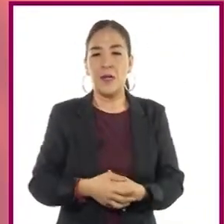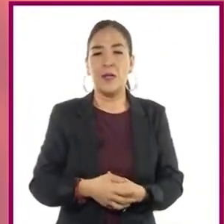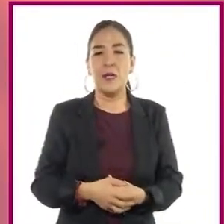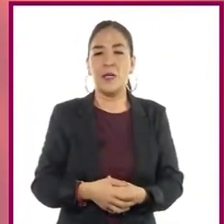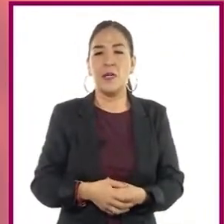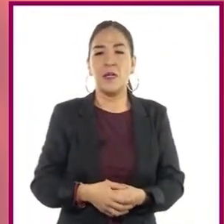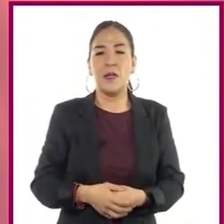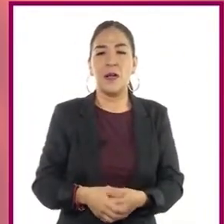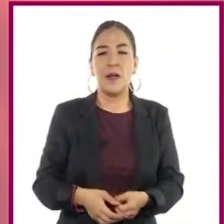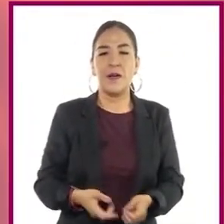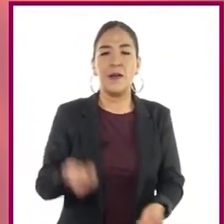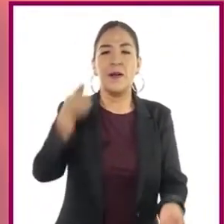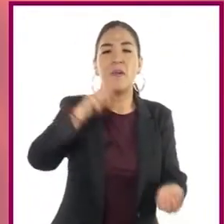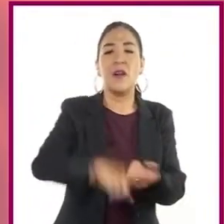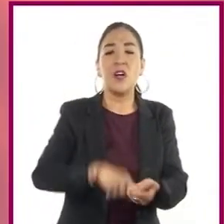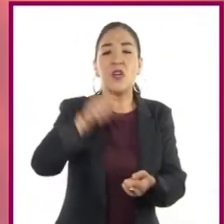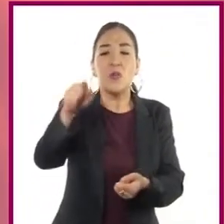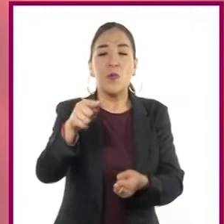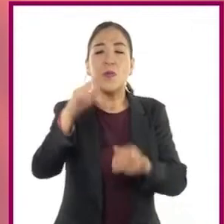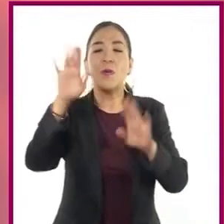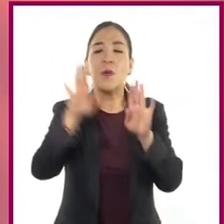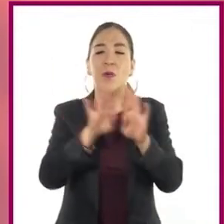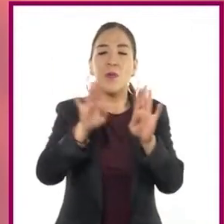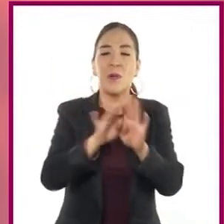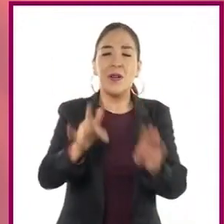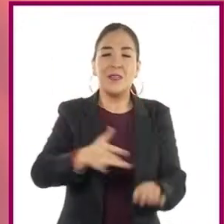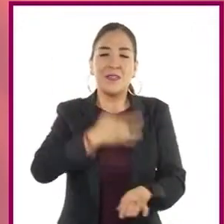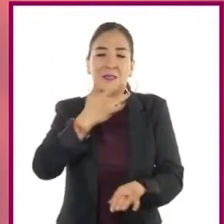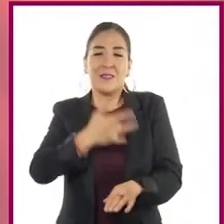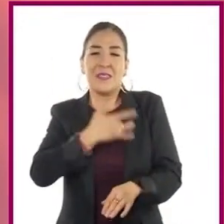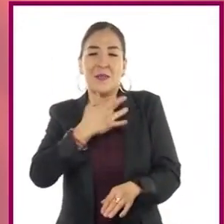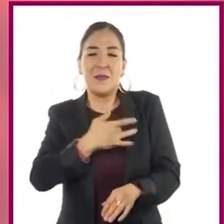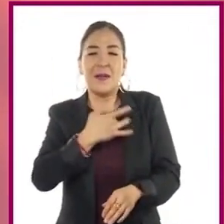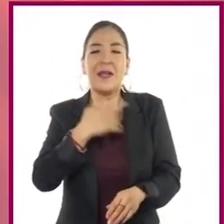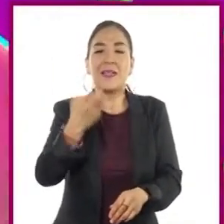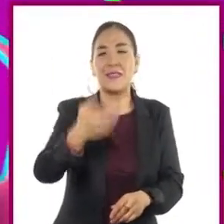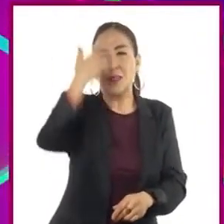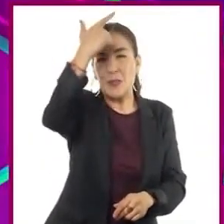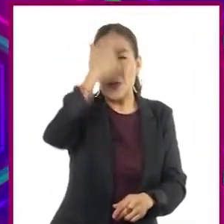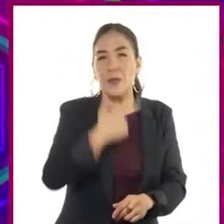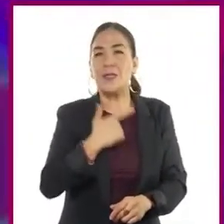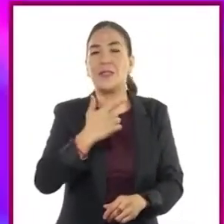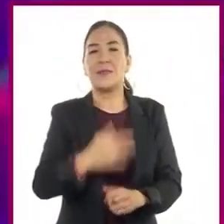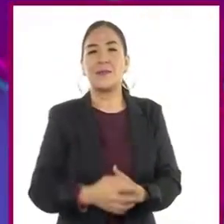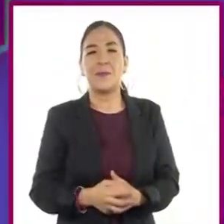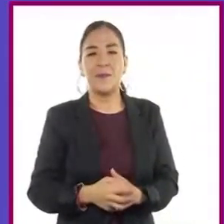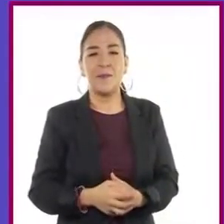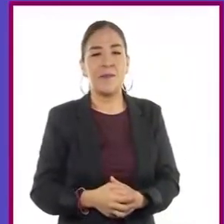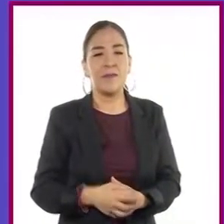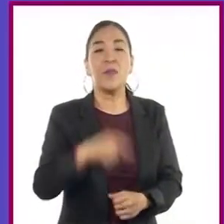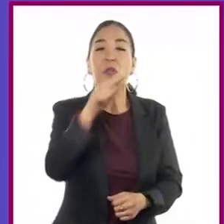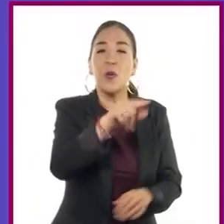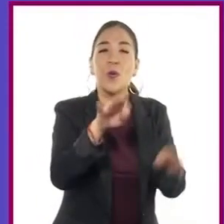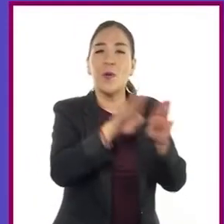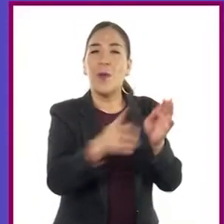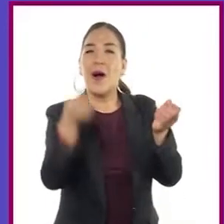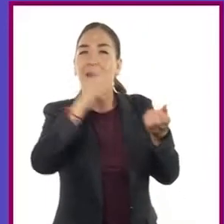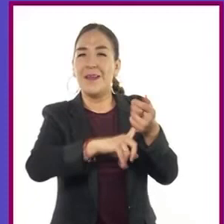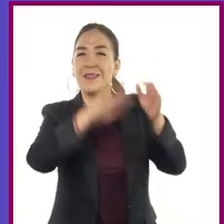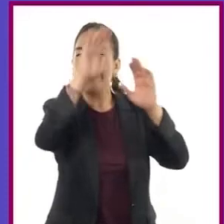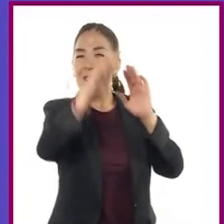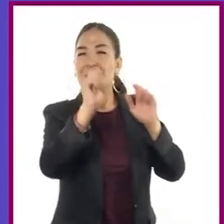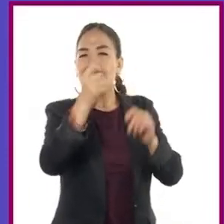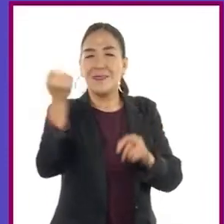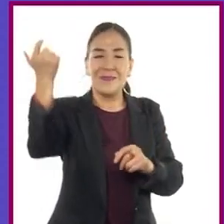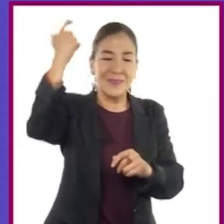entres dócilmente en esa buena noche, del poeta británico Dylan Thomas. No entres dócilmente en esa buena